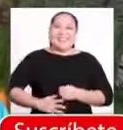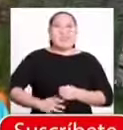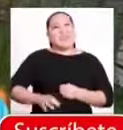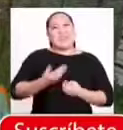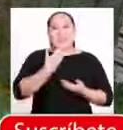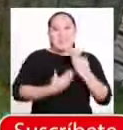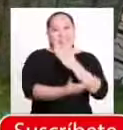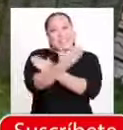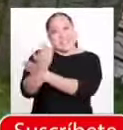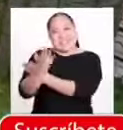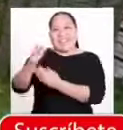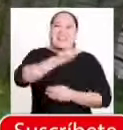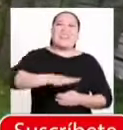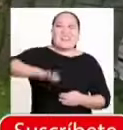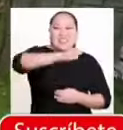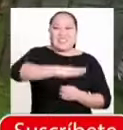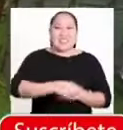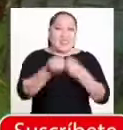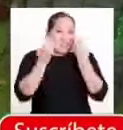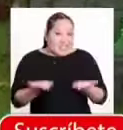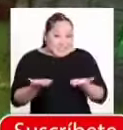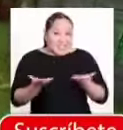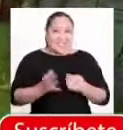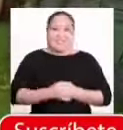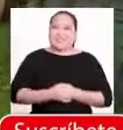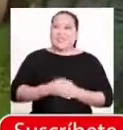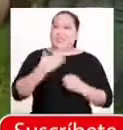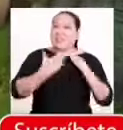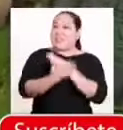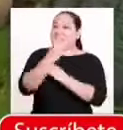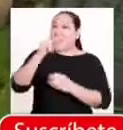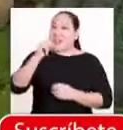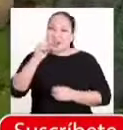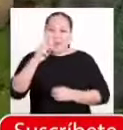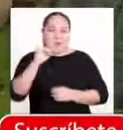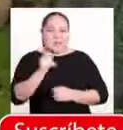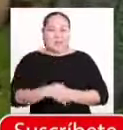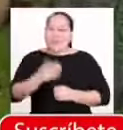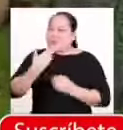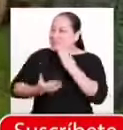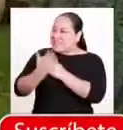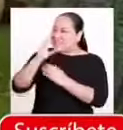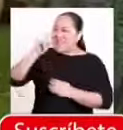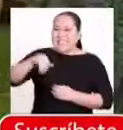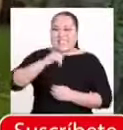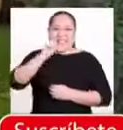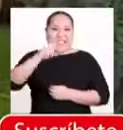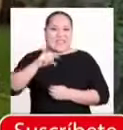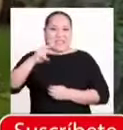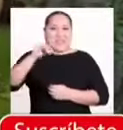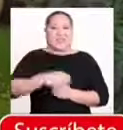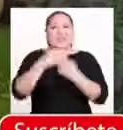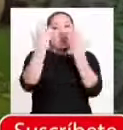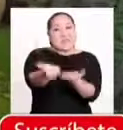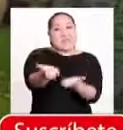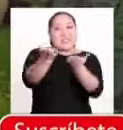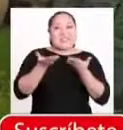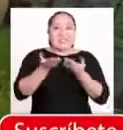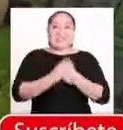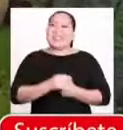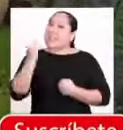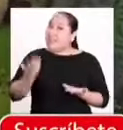Buenos días a todas y a todos. ¿Cómo están? Buenos días, Cubi. Buenos días, Jazmín. Bienvenidas y